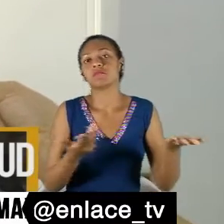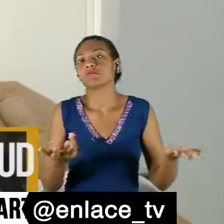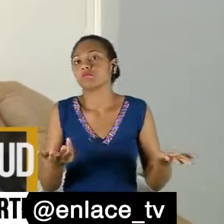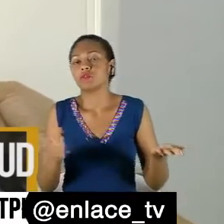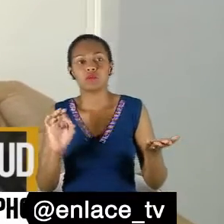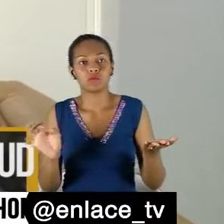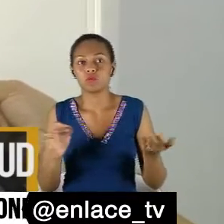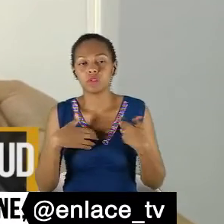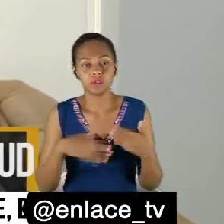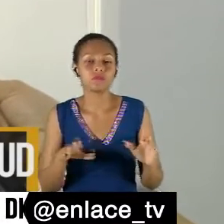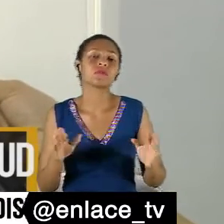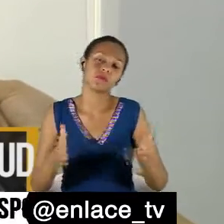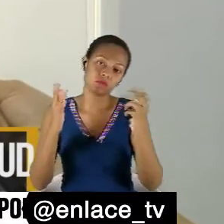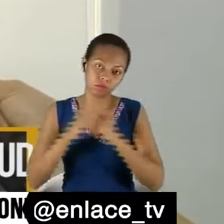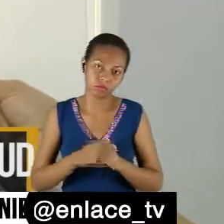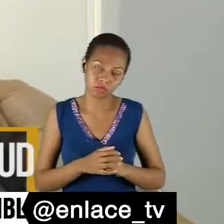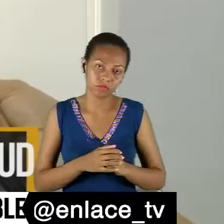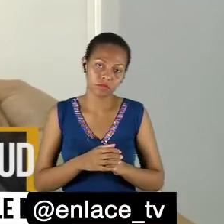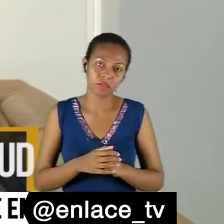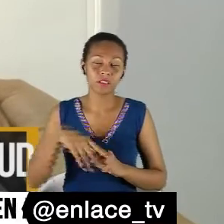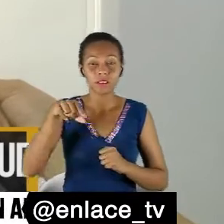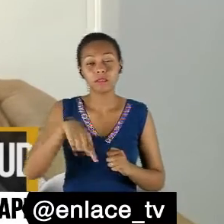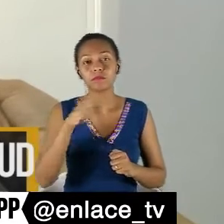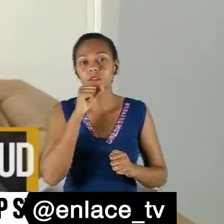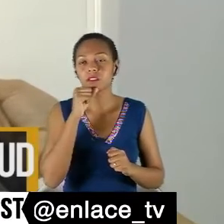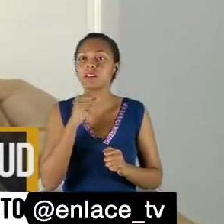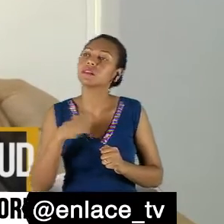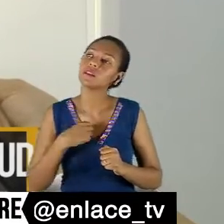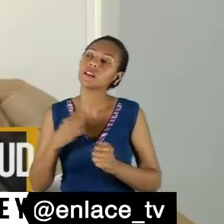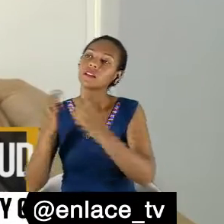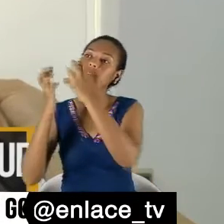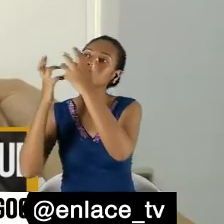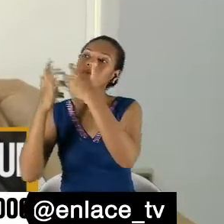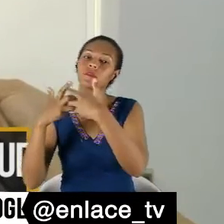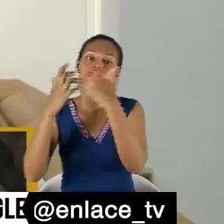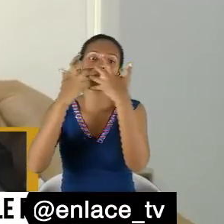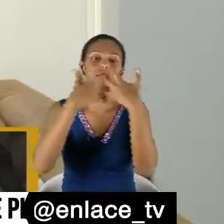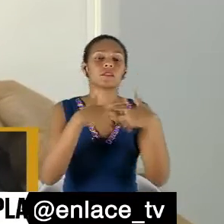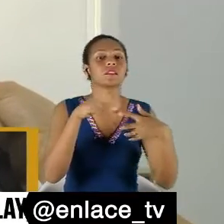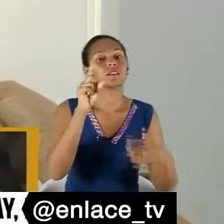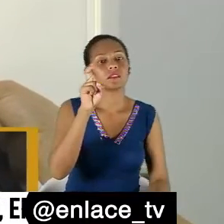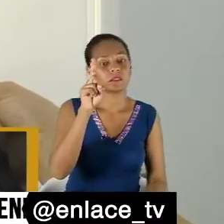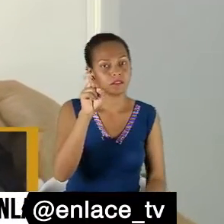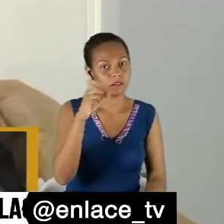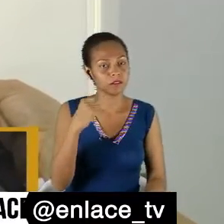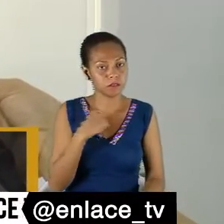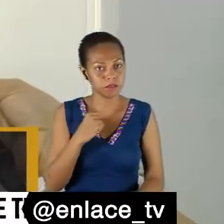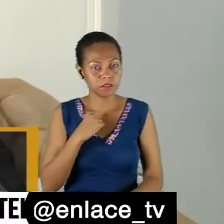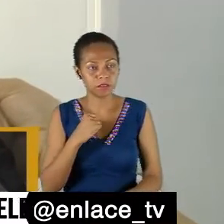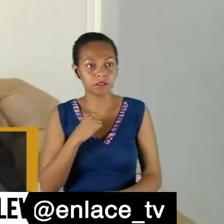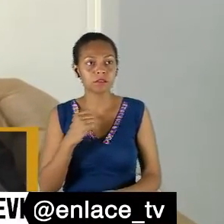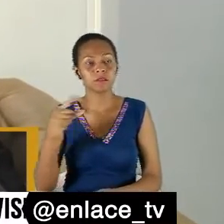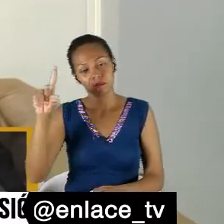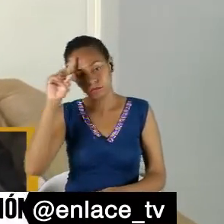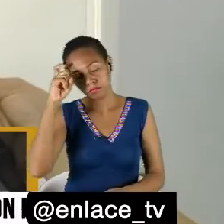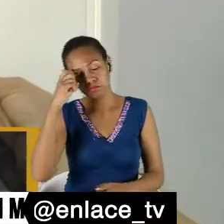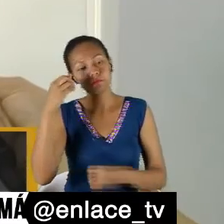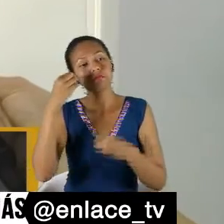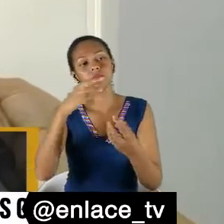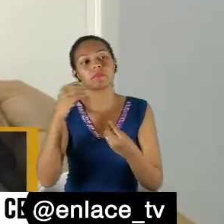dirigirse. Barranca Bermeja tiene en este momento 6 empresas, 6 EPS subsidiadas, de las cuales